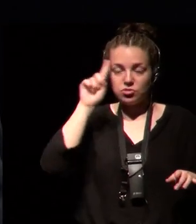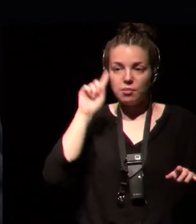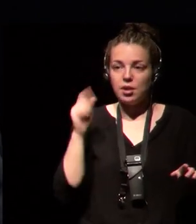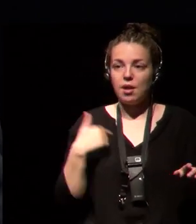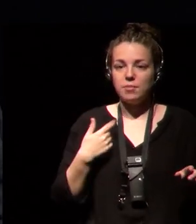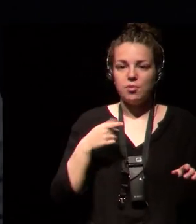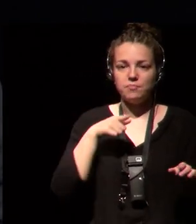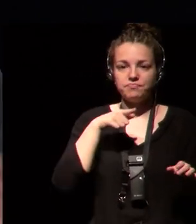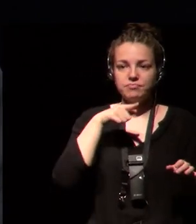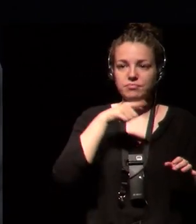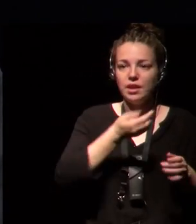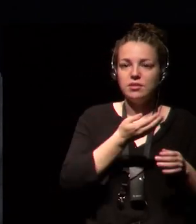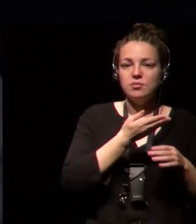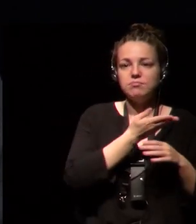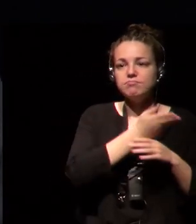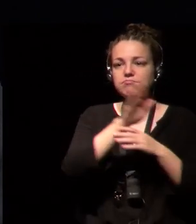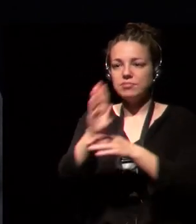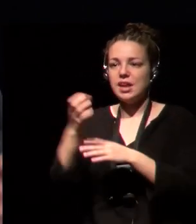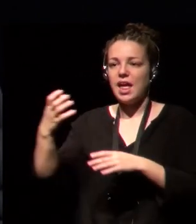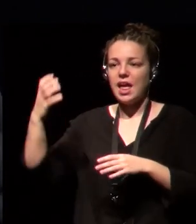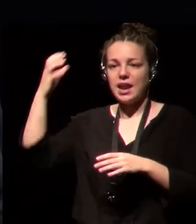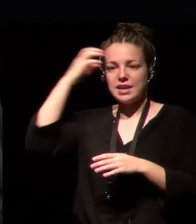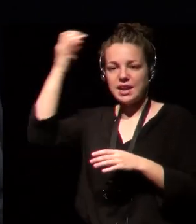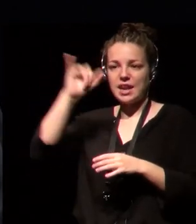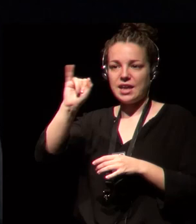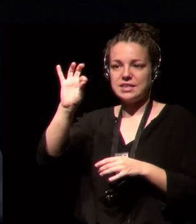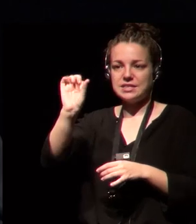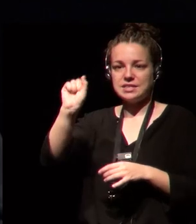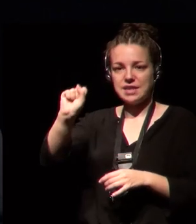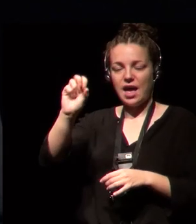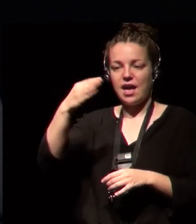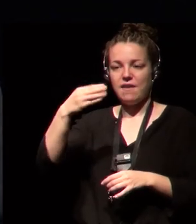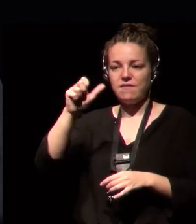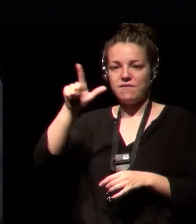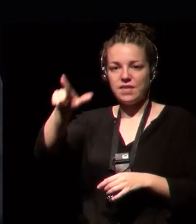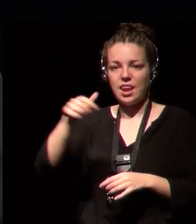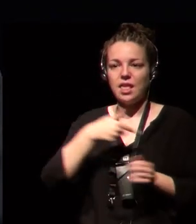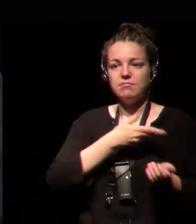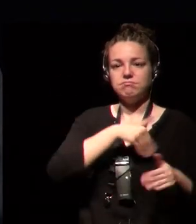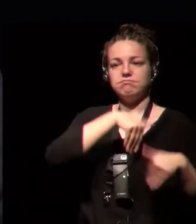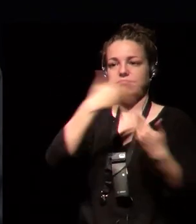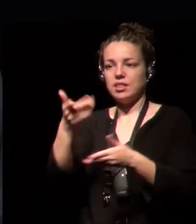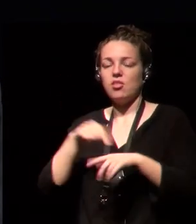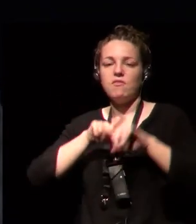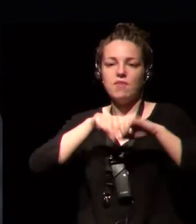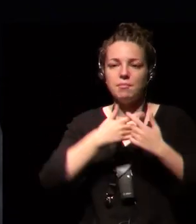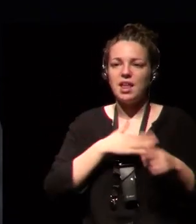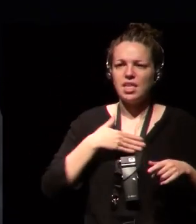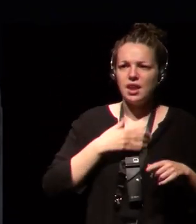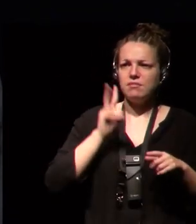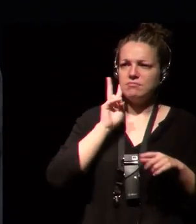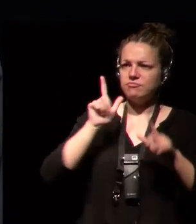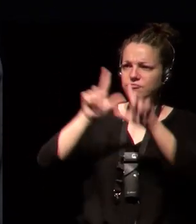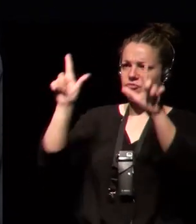joven reina Isabel a principios de los 50 y la familia quería volver a ver esa obra, de forma tal que, aunque parezca una locura, conseguimos